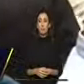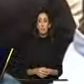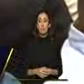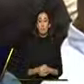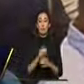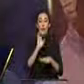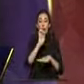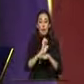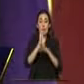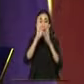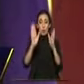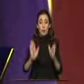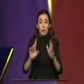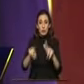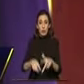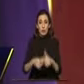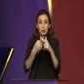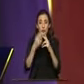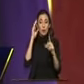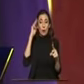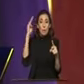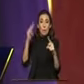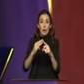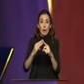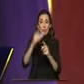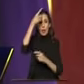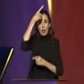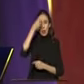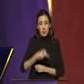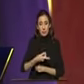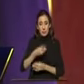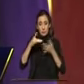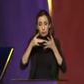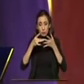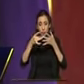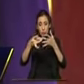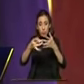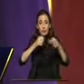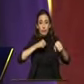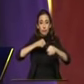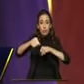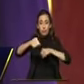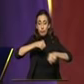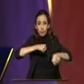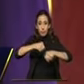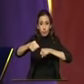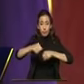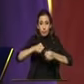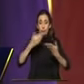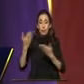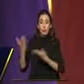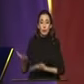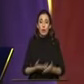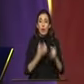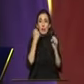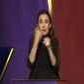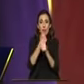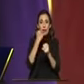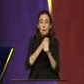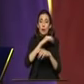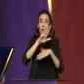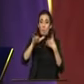Conciudadanos, inicié este mensaje ratificando mi decisión de orientar nuestra gestión hacia la meta de un país con trabajo para